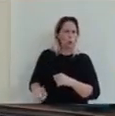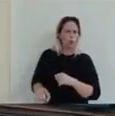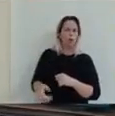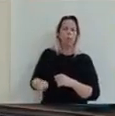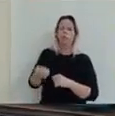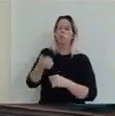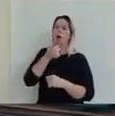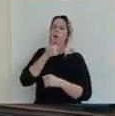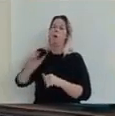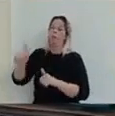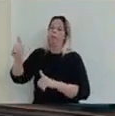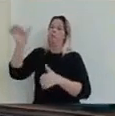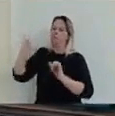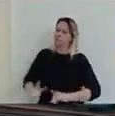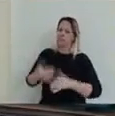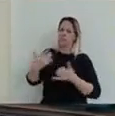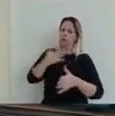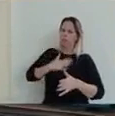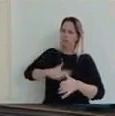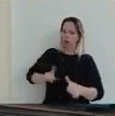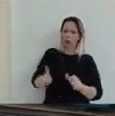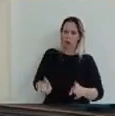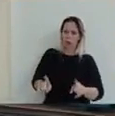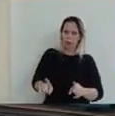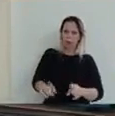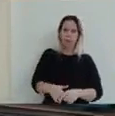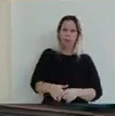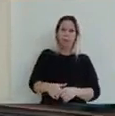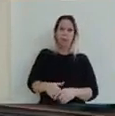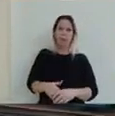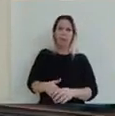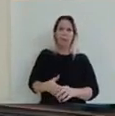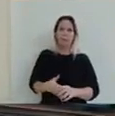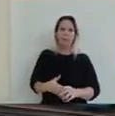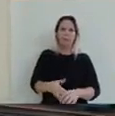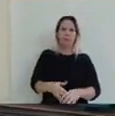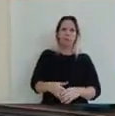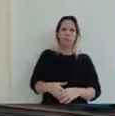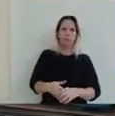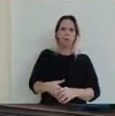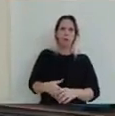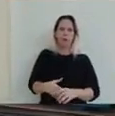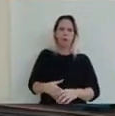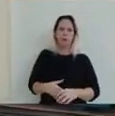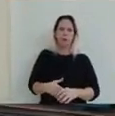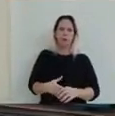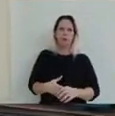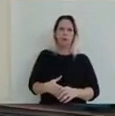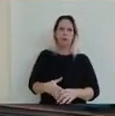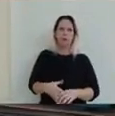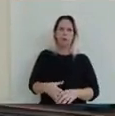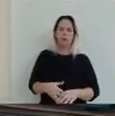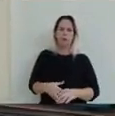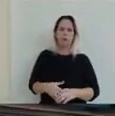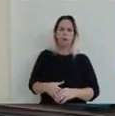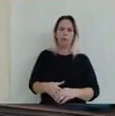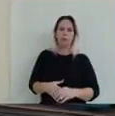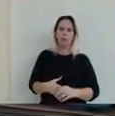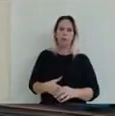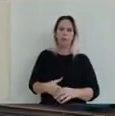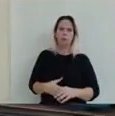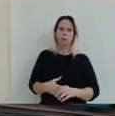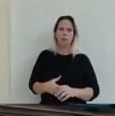problema. Cuando estábamos en 0,48 de altura, se podía llegar a cero tranquilamente, que con las